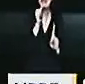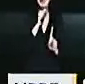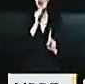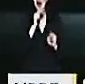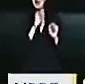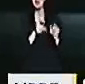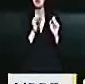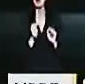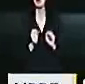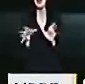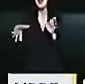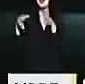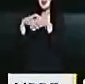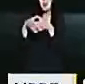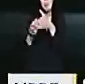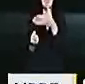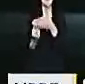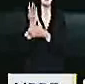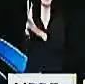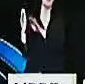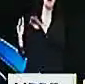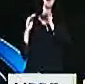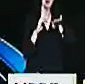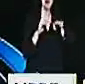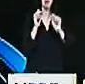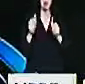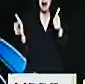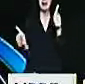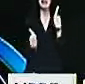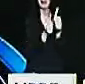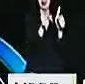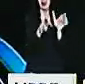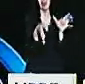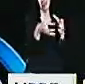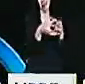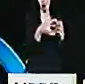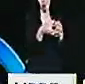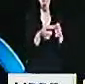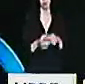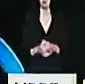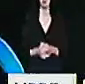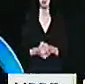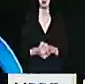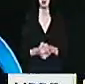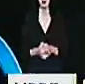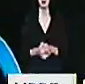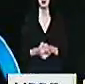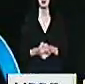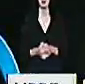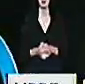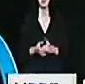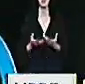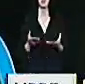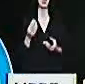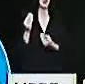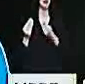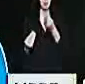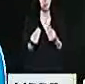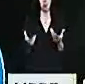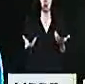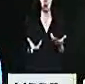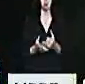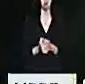prevalencia con equipos más sofisticados que pueden asistir a estos equipos. Pero efectivamente lo que ocurre, digamos,